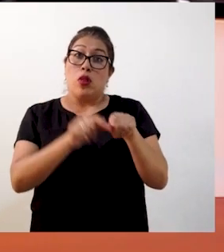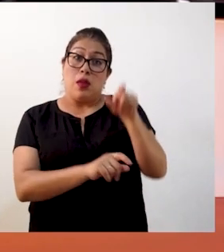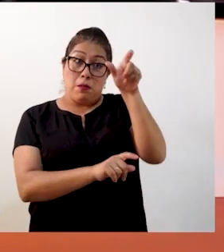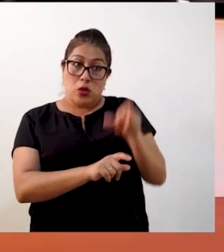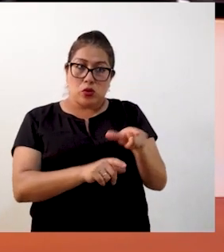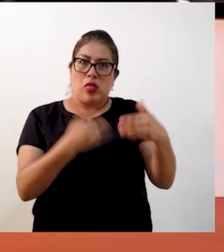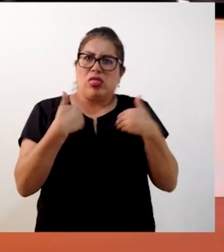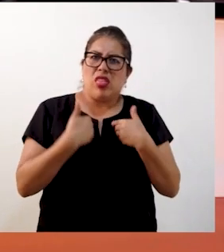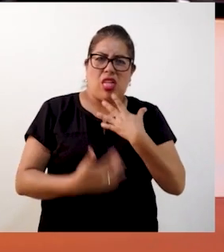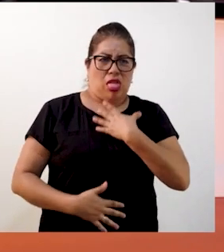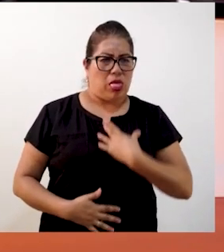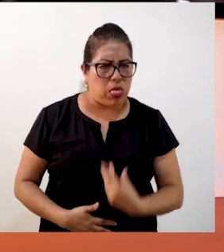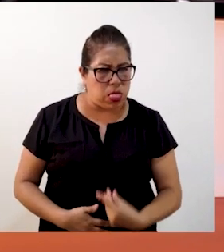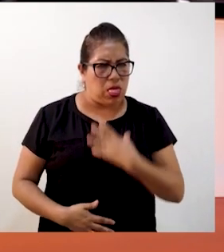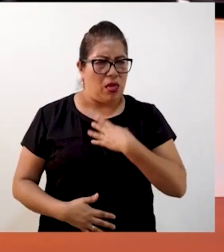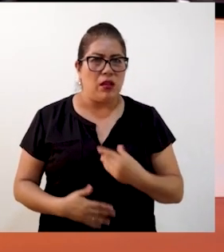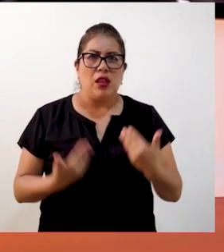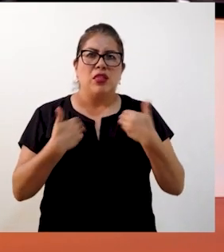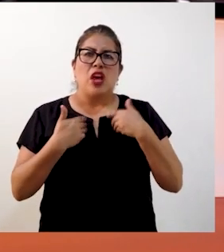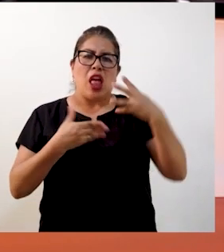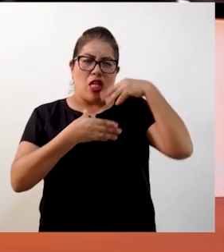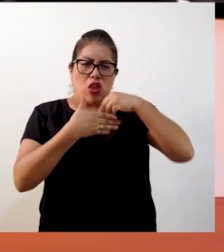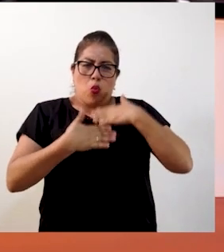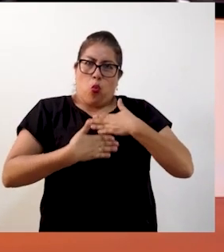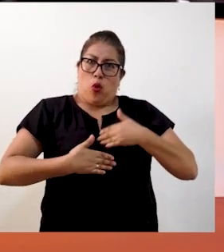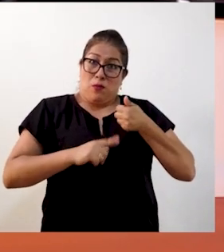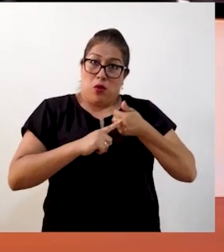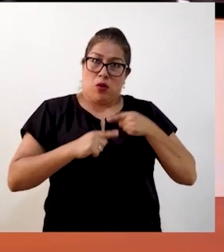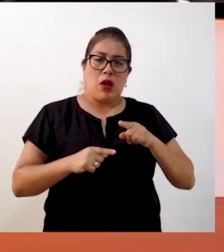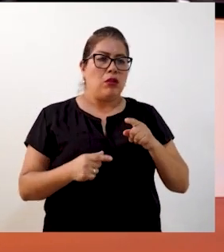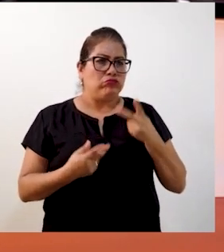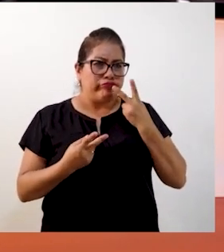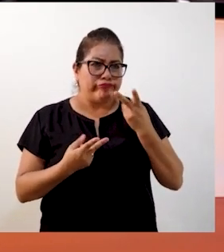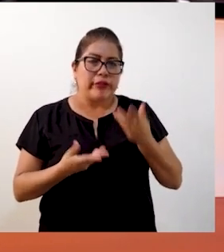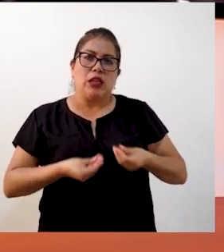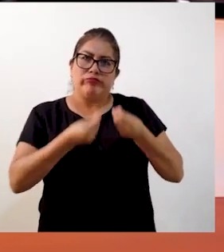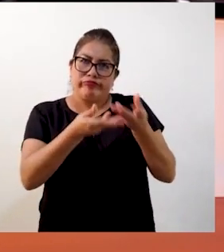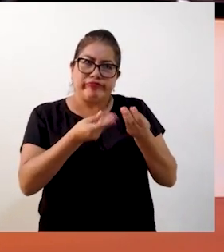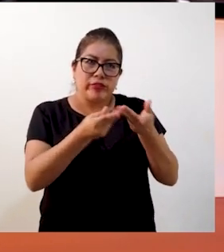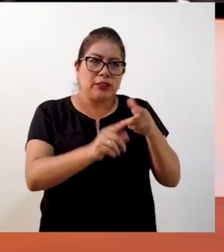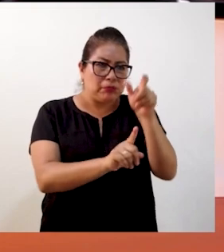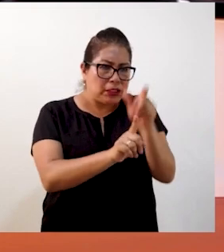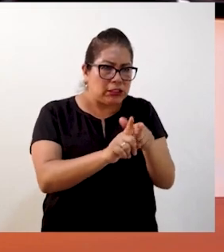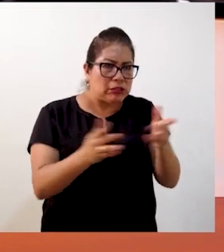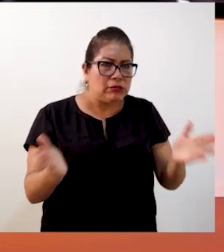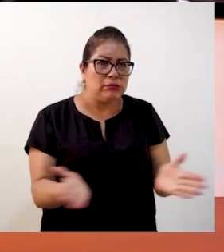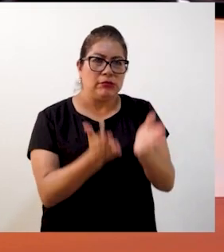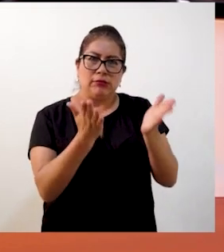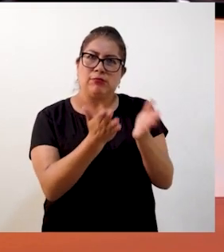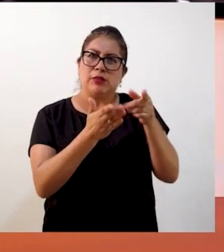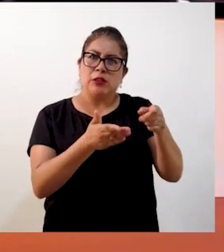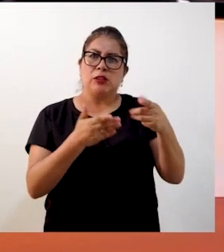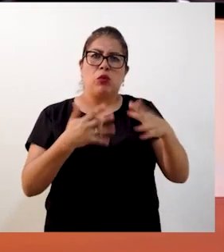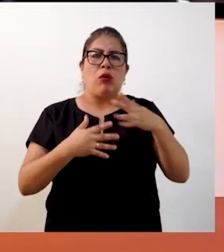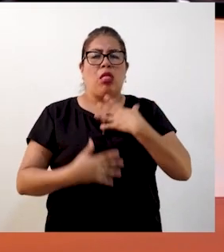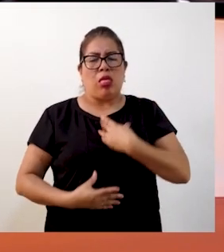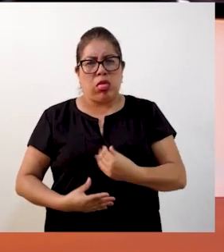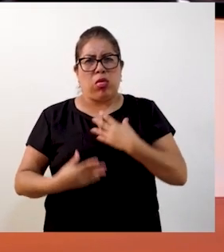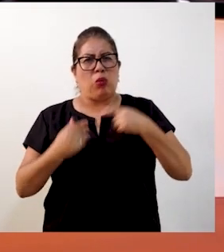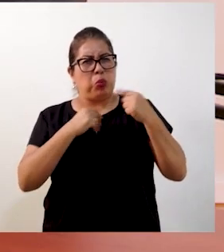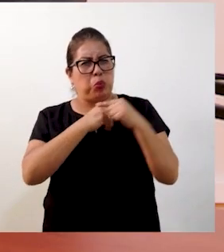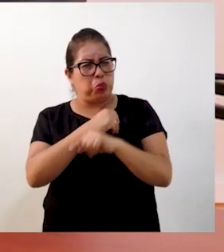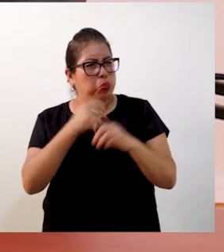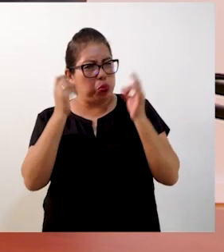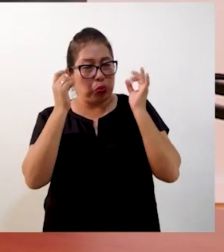porque una persona con depresión que tiene poca serotonina, se le administra ese tratamiento y la persona sale de ese hueco,